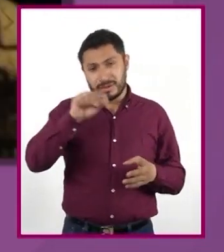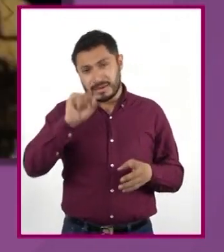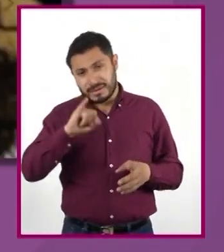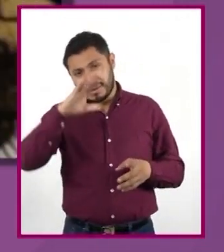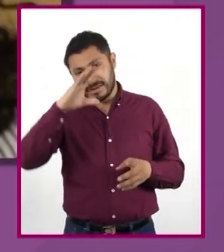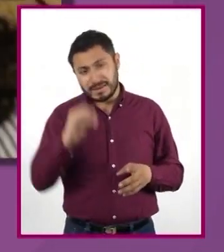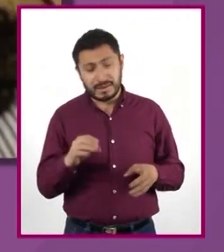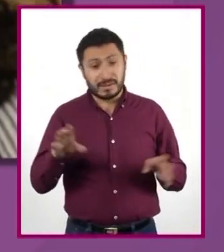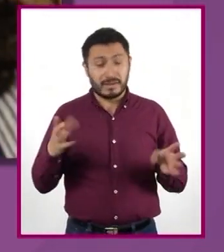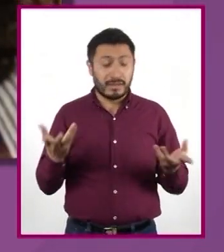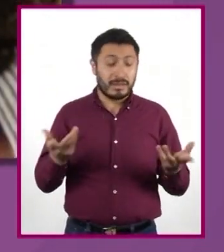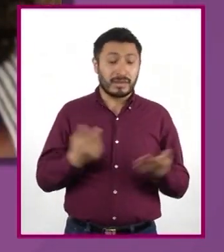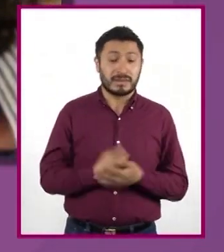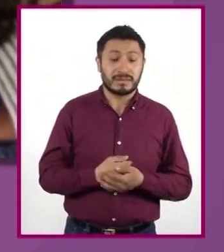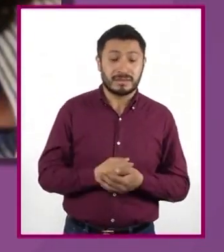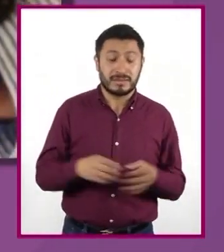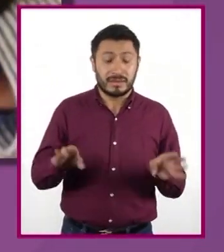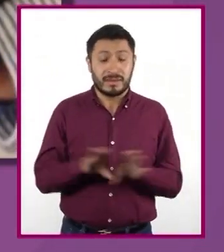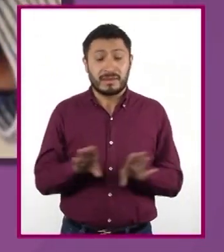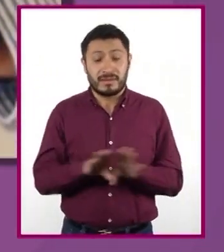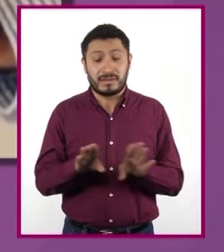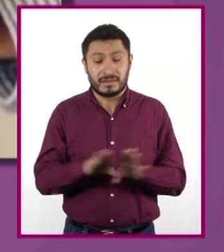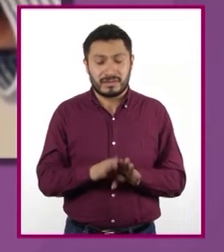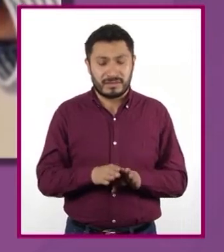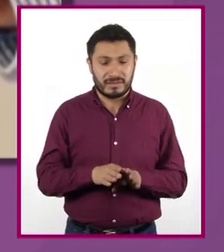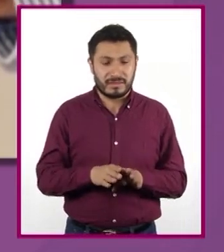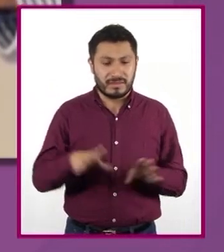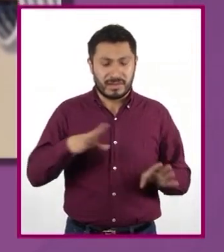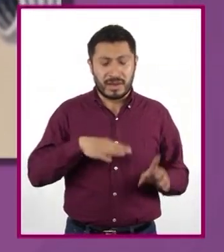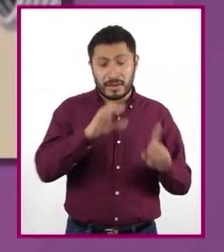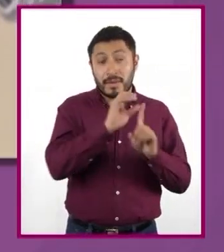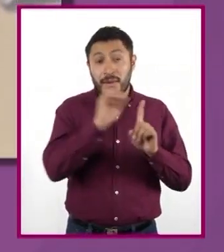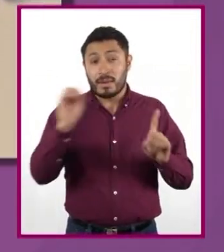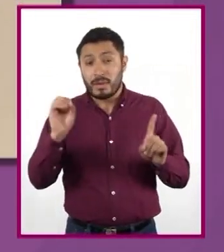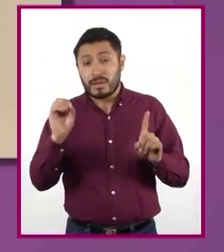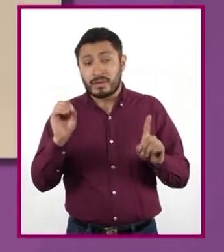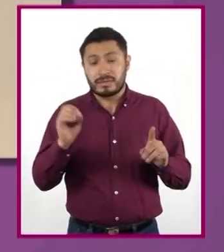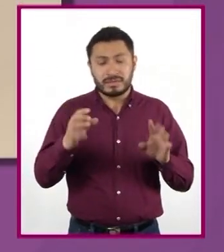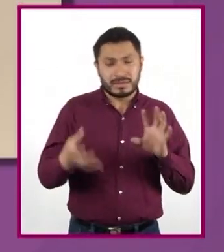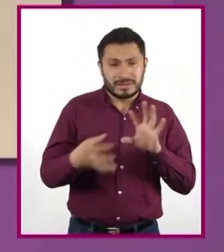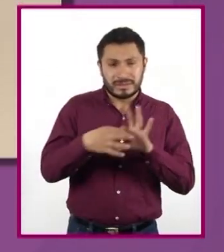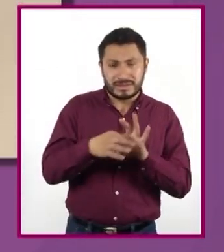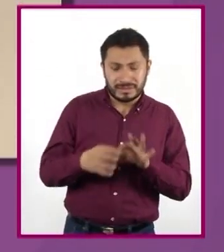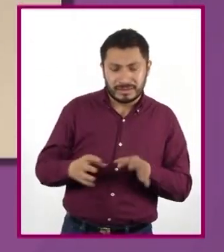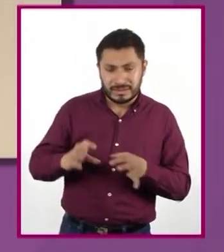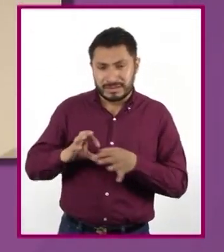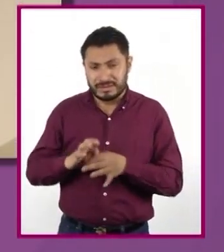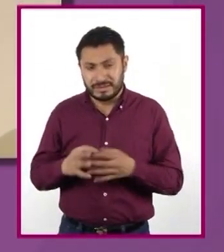de cómo está esta secuencia de armado